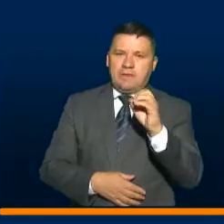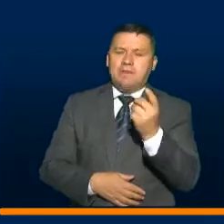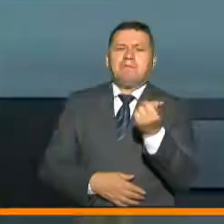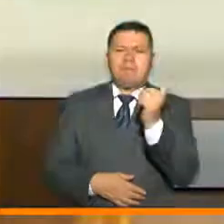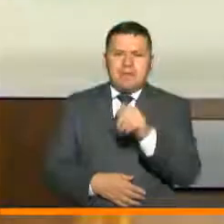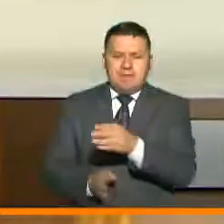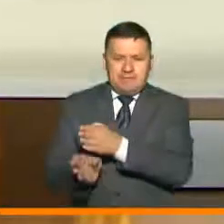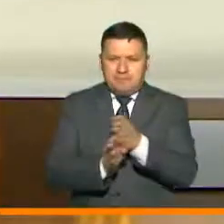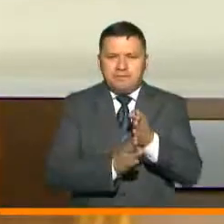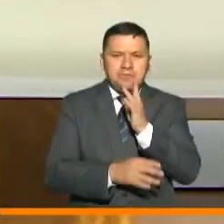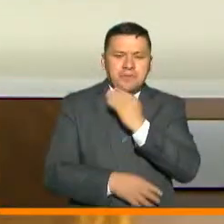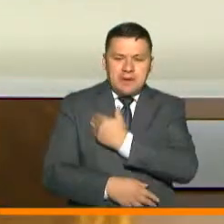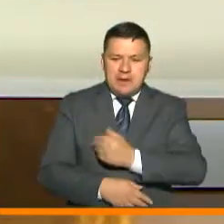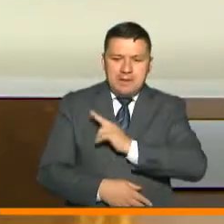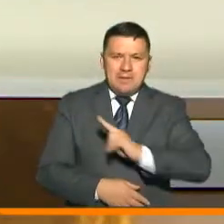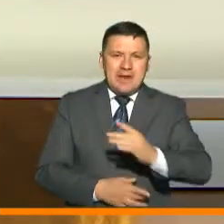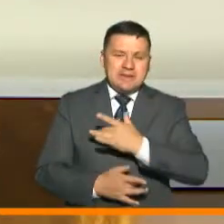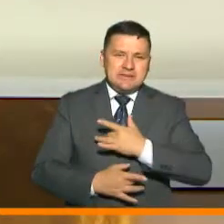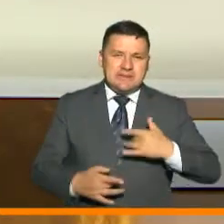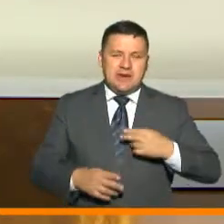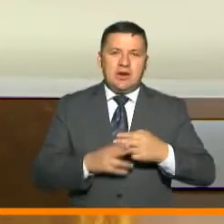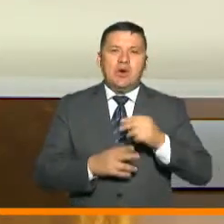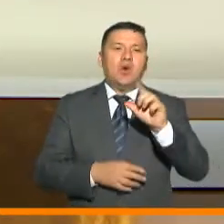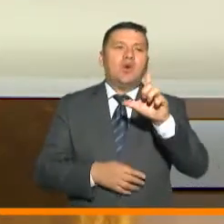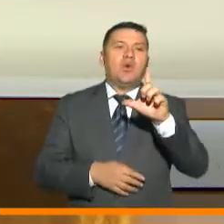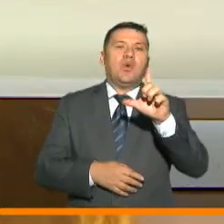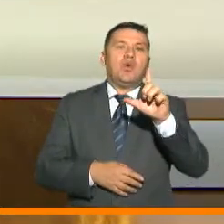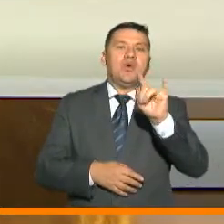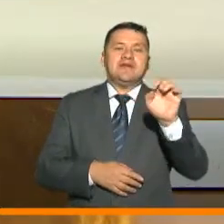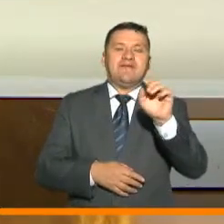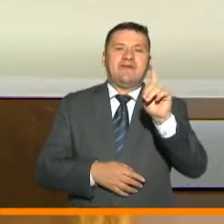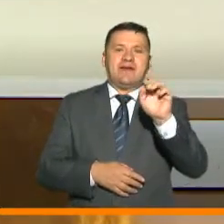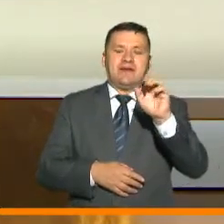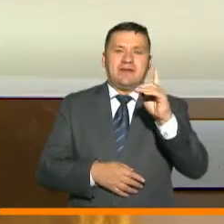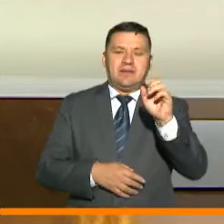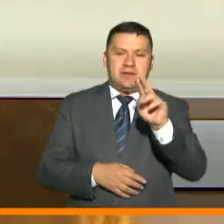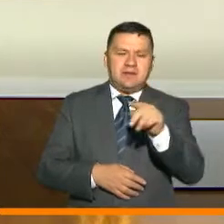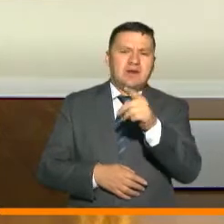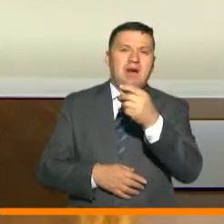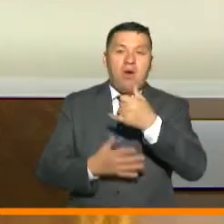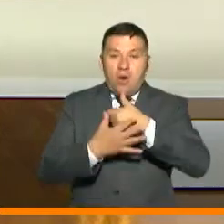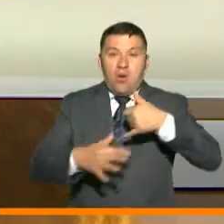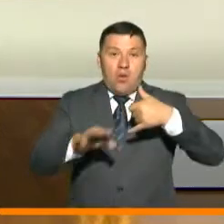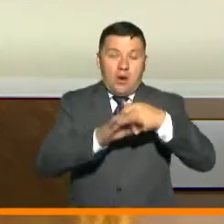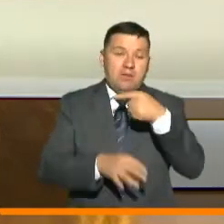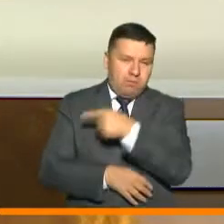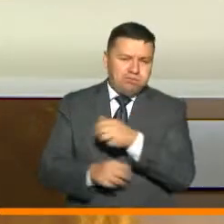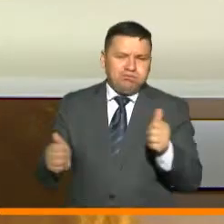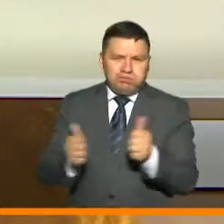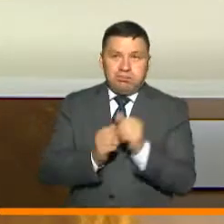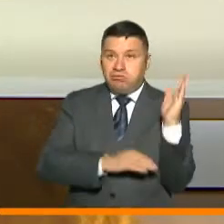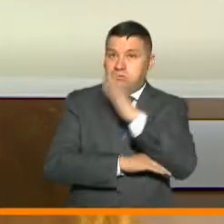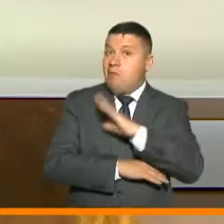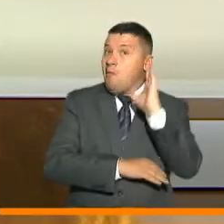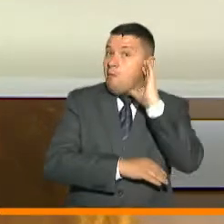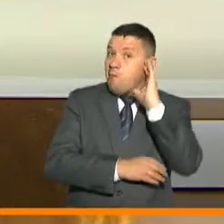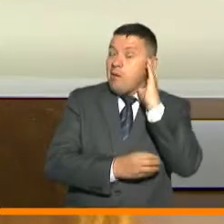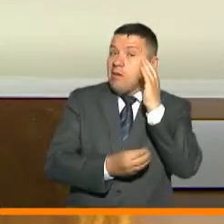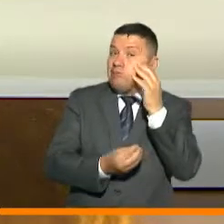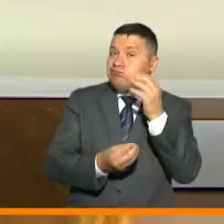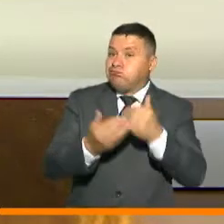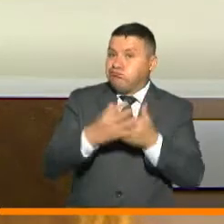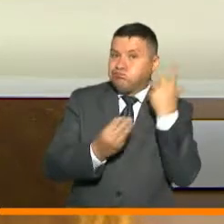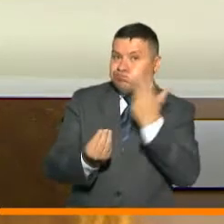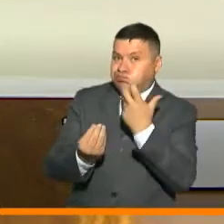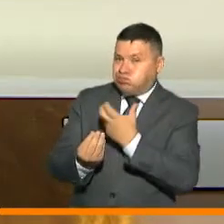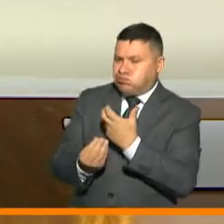Y también está con nosotros el viceministro de Salud, Luis Alexander Moscoso, que ha estado en San José del Guaviare, también empezando la jornada de vacunación